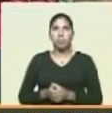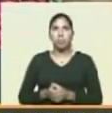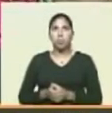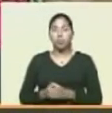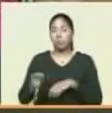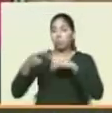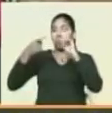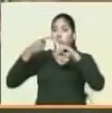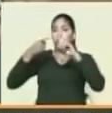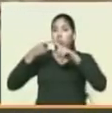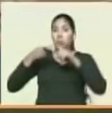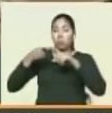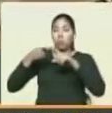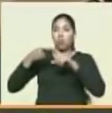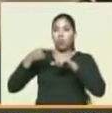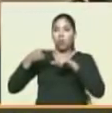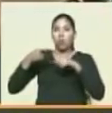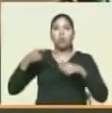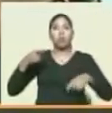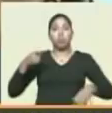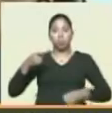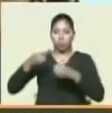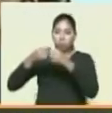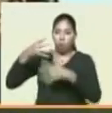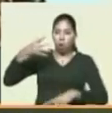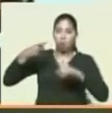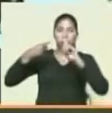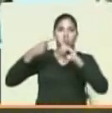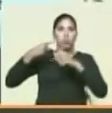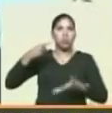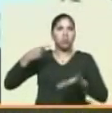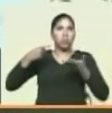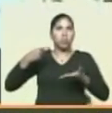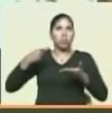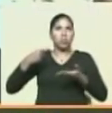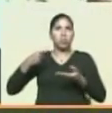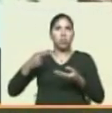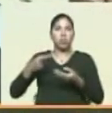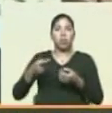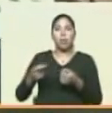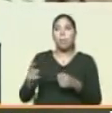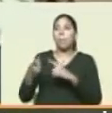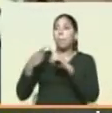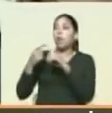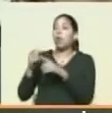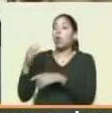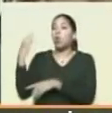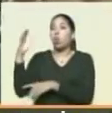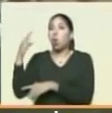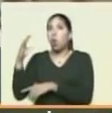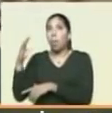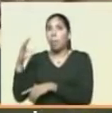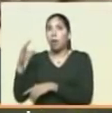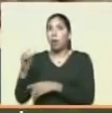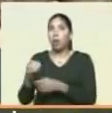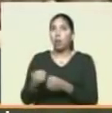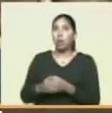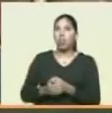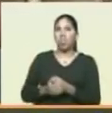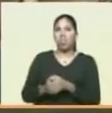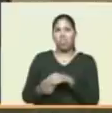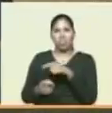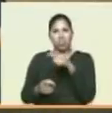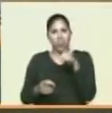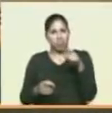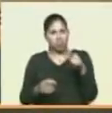suministro de fertilizantes agroquímicos a los productores colombianos, mientras que nosotros andamos pariendo para el fertilizante, por poner un ejemplo.